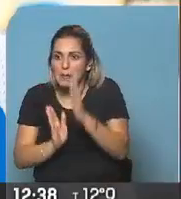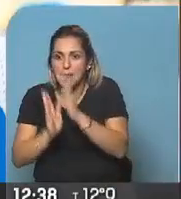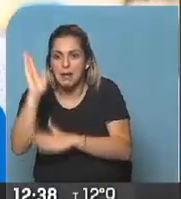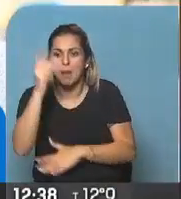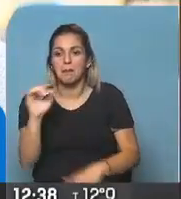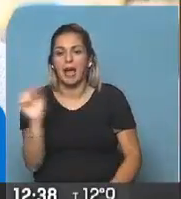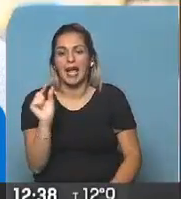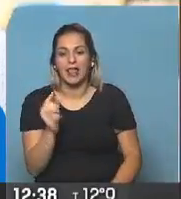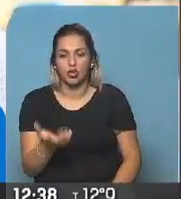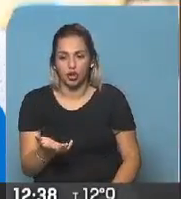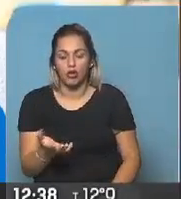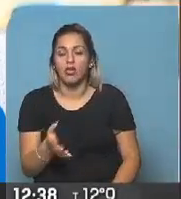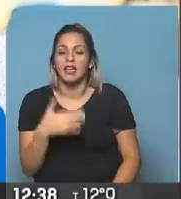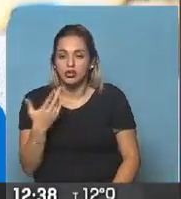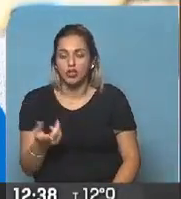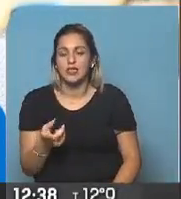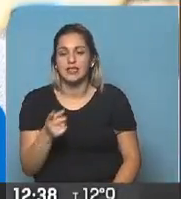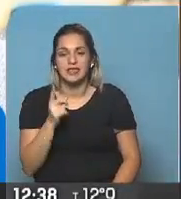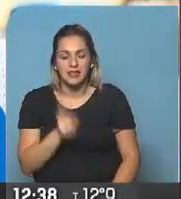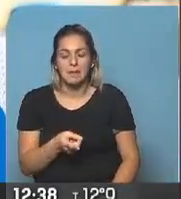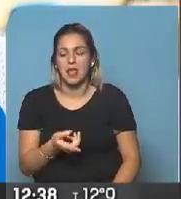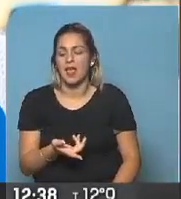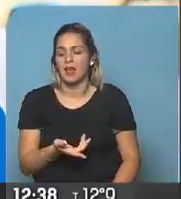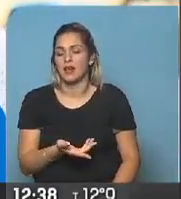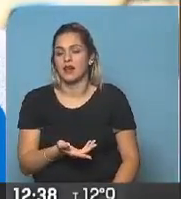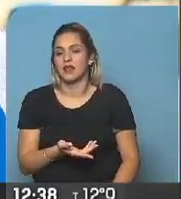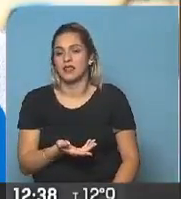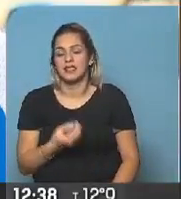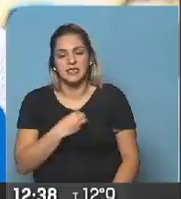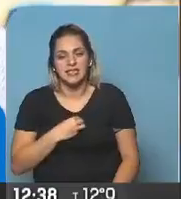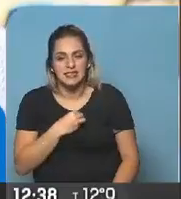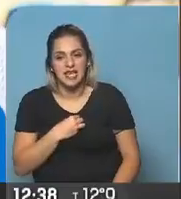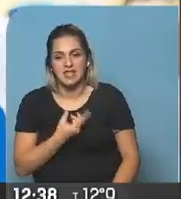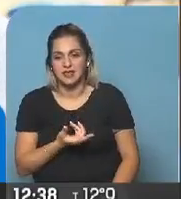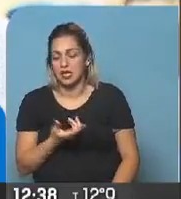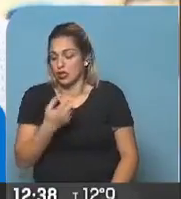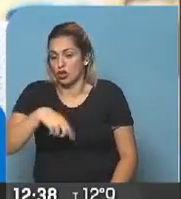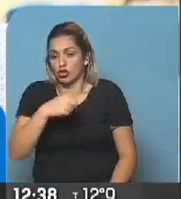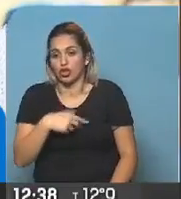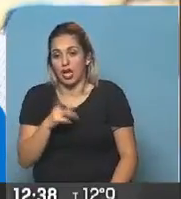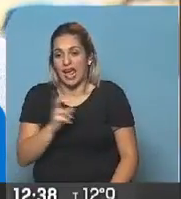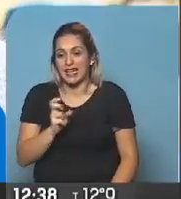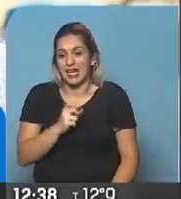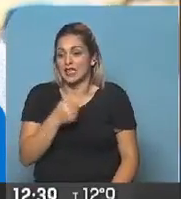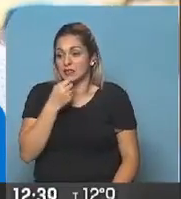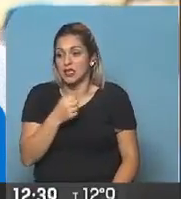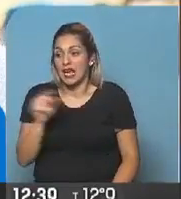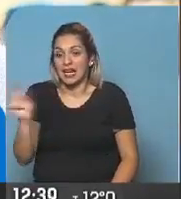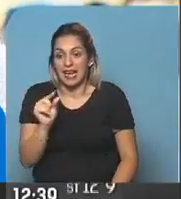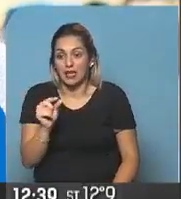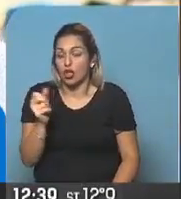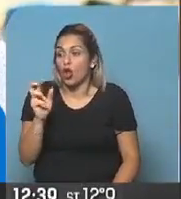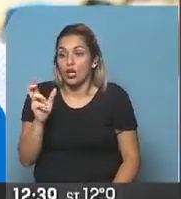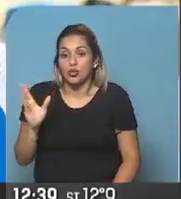crédito. La fluctuación hace que los inquilinos tomemos riesgos muy grandes si tomamos un crédito. Por lo